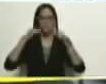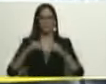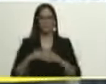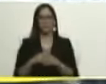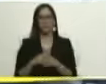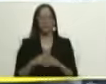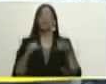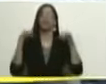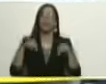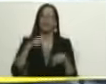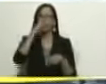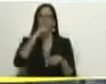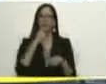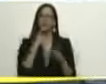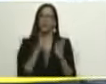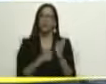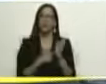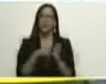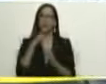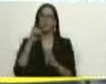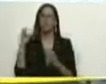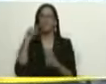Este año se cumple el bicentenario